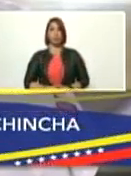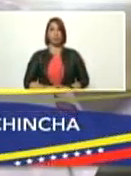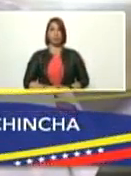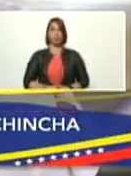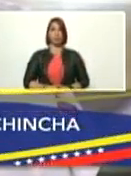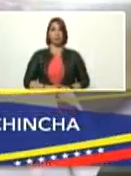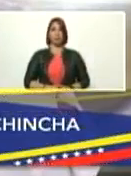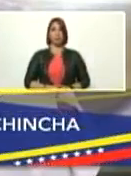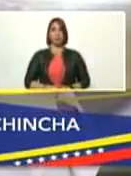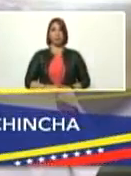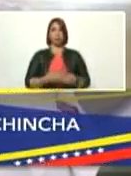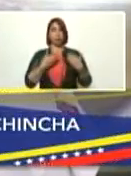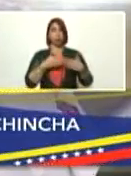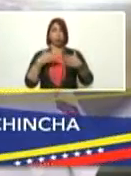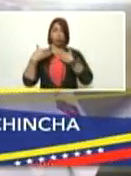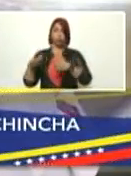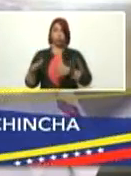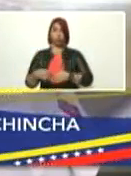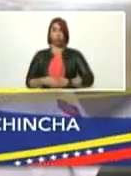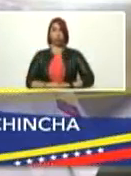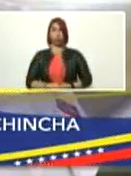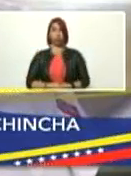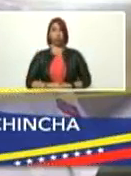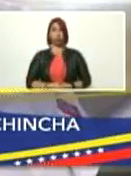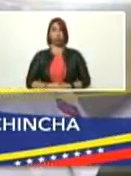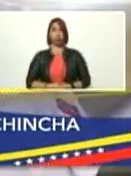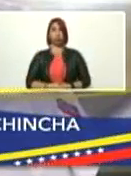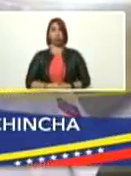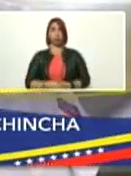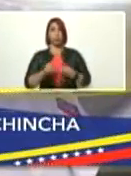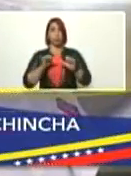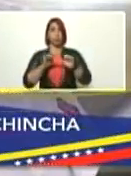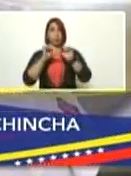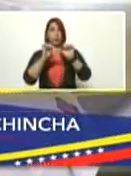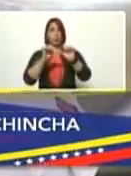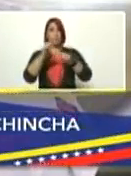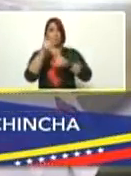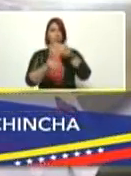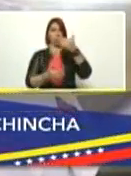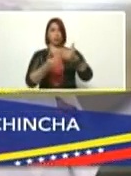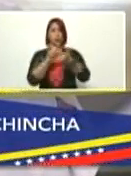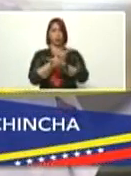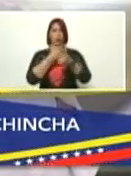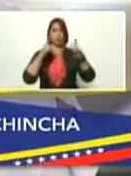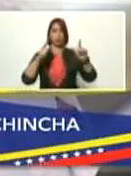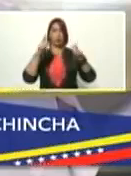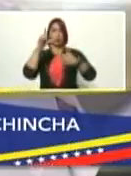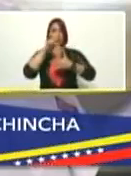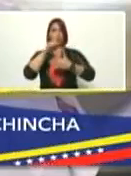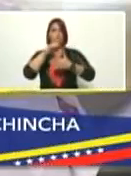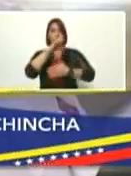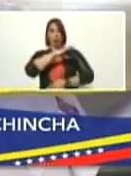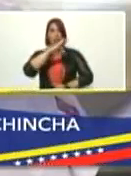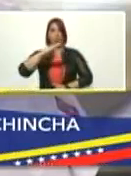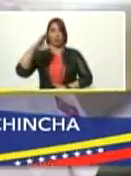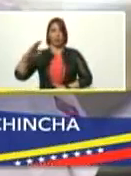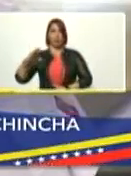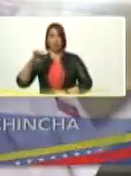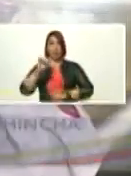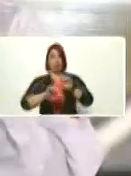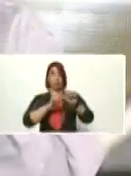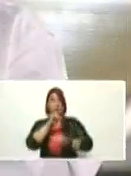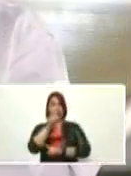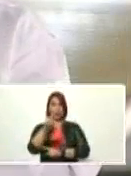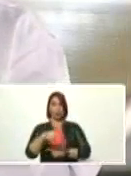y una de las garantías de continuidad del proceso de liberación de América Latina y el Caribe en el siglo